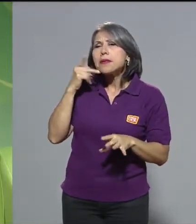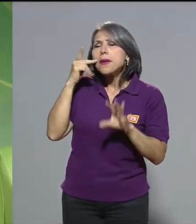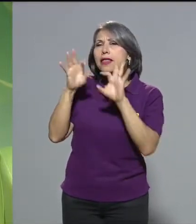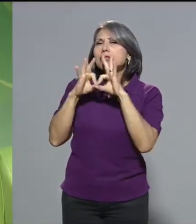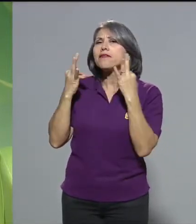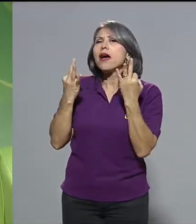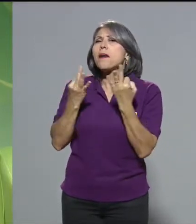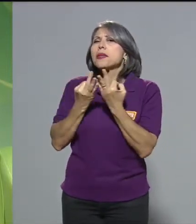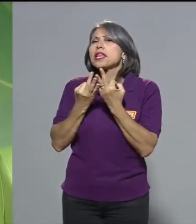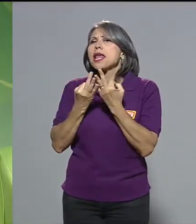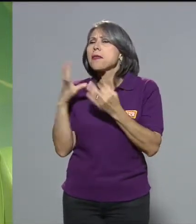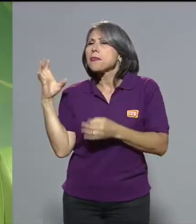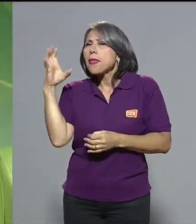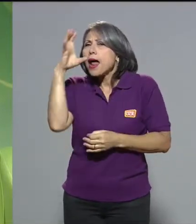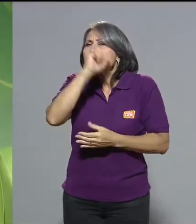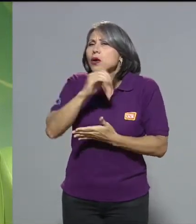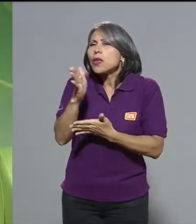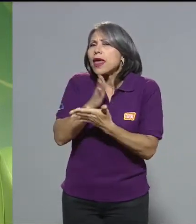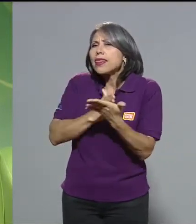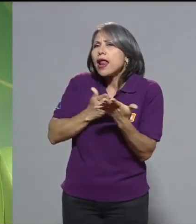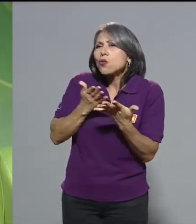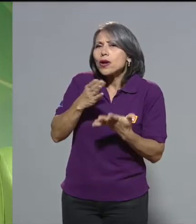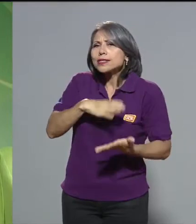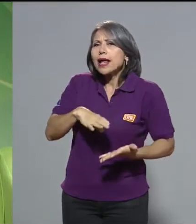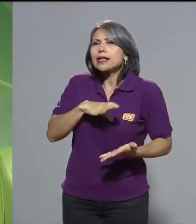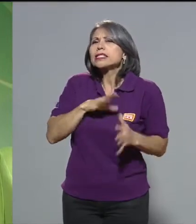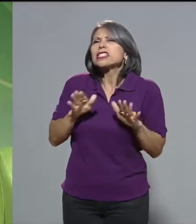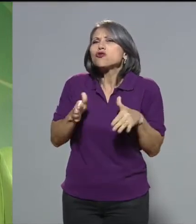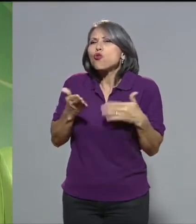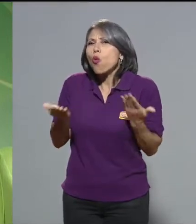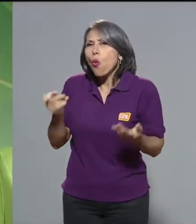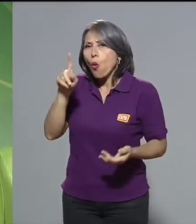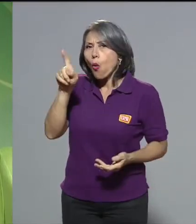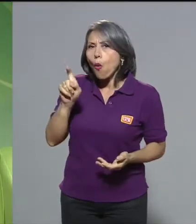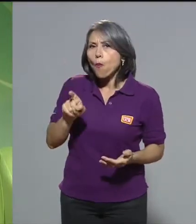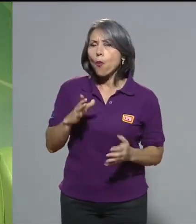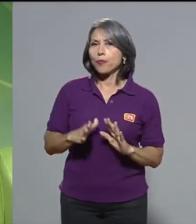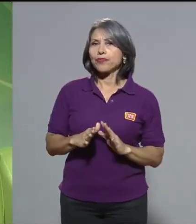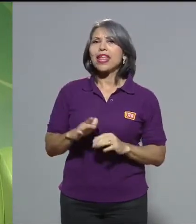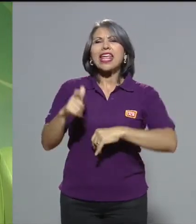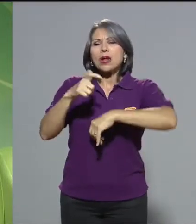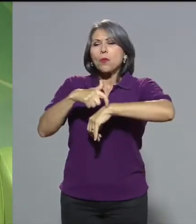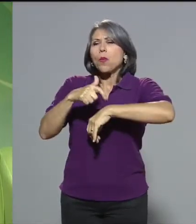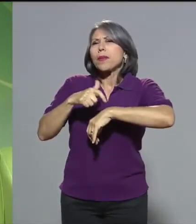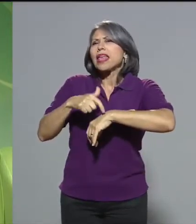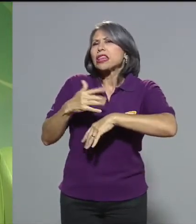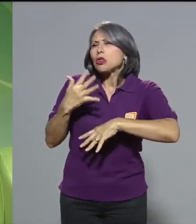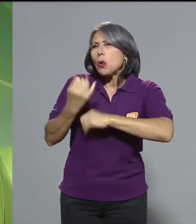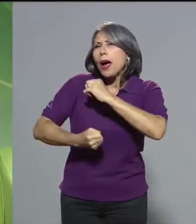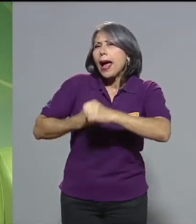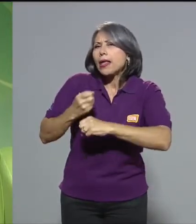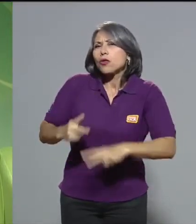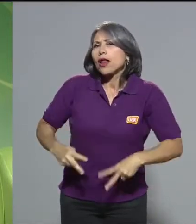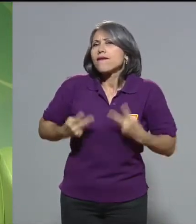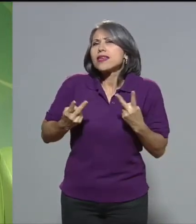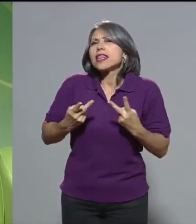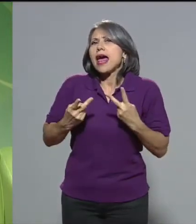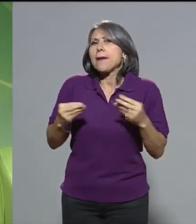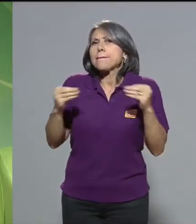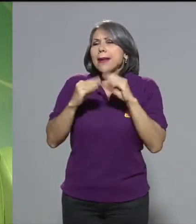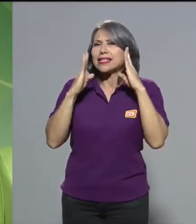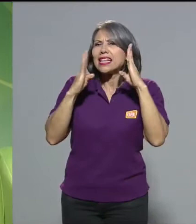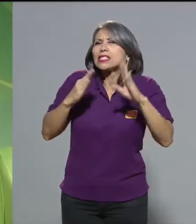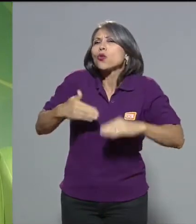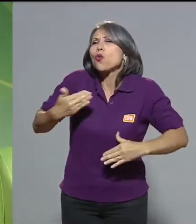detectar algunas señales de alerta, ¿verdad? ¿Y en qué etapa de la vida es más recomendable prestar atención, ¿verdad? ¿Cuándo yo puedo empezar a